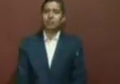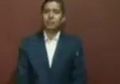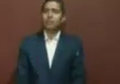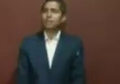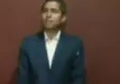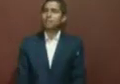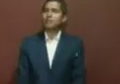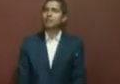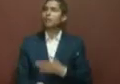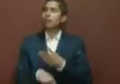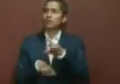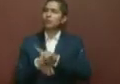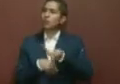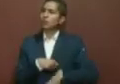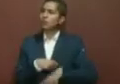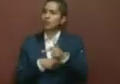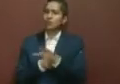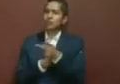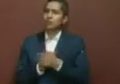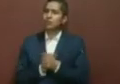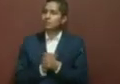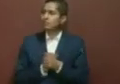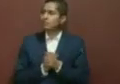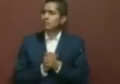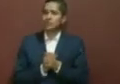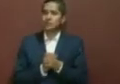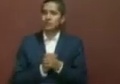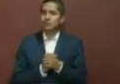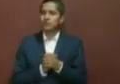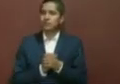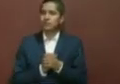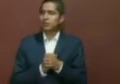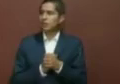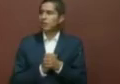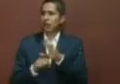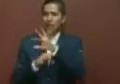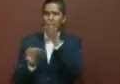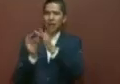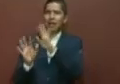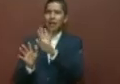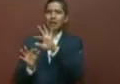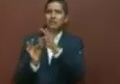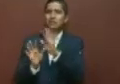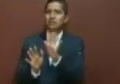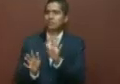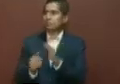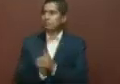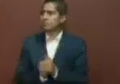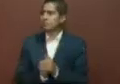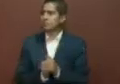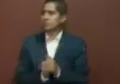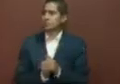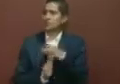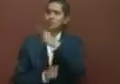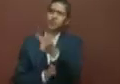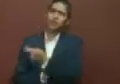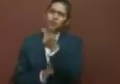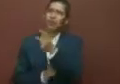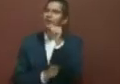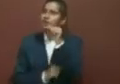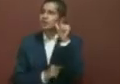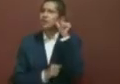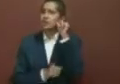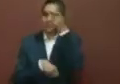Gobernador, buenos días. No sé, ¿qué va a responder? No quieren que ya le dejemos ahí. Ya. No, la mía. Ya, preguntarle, el día de